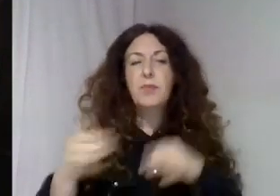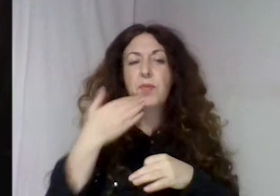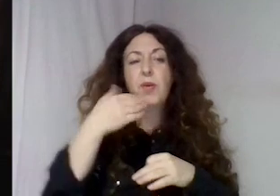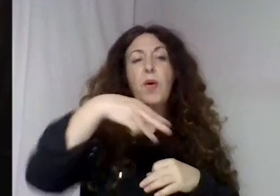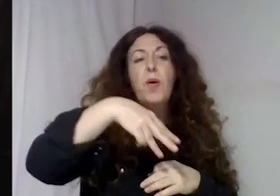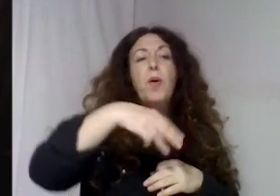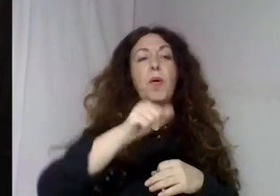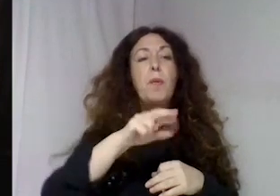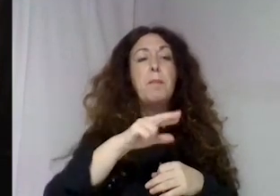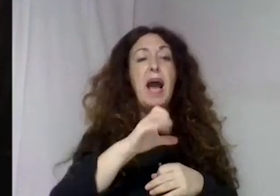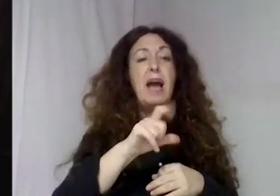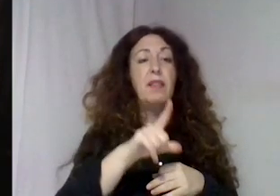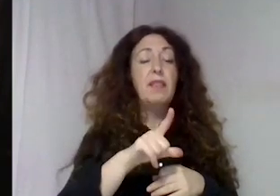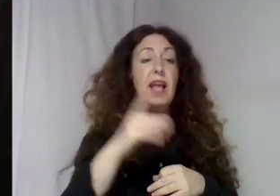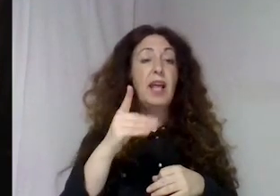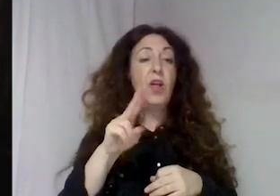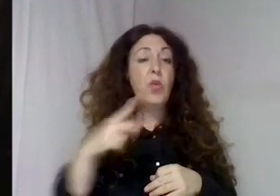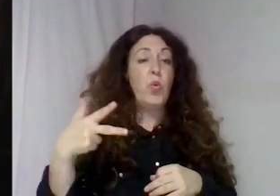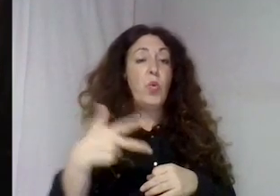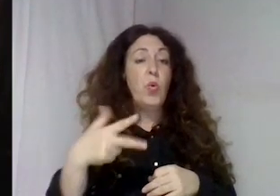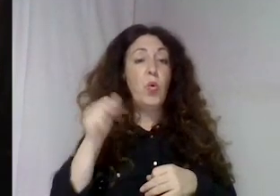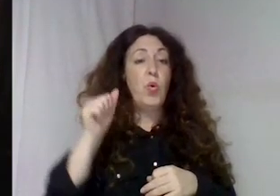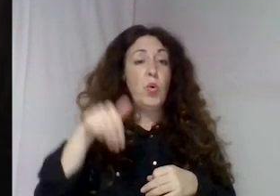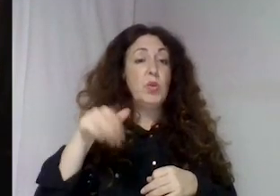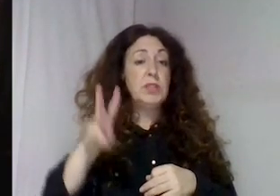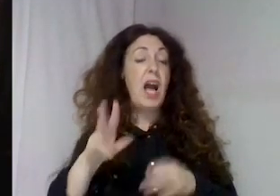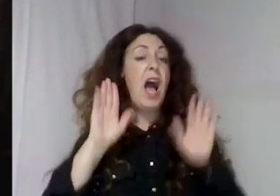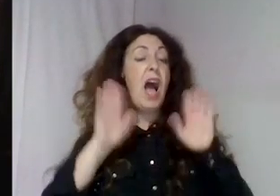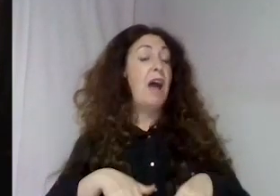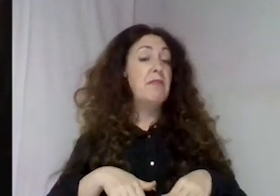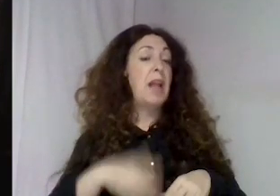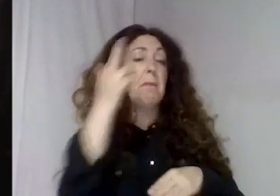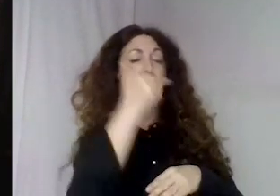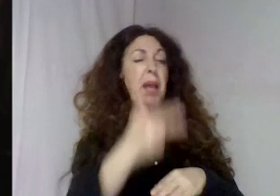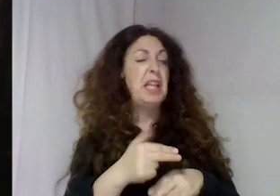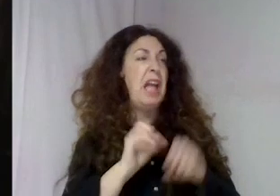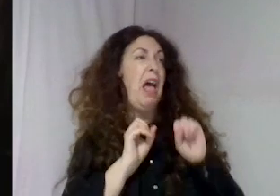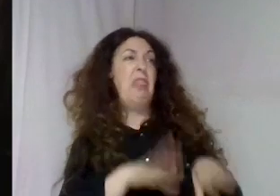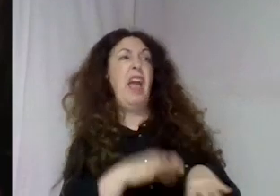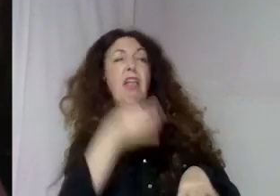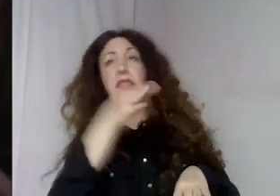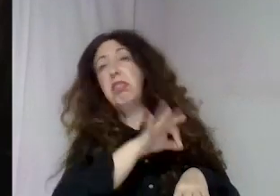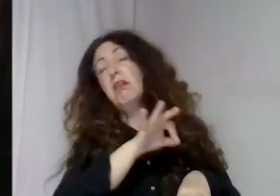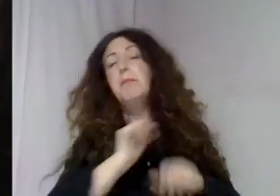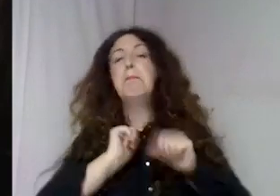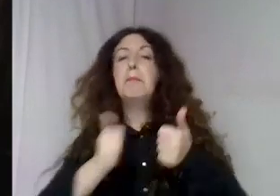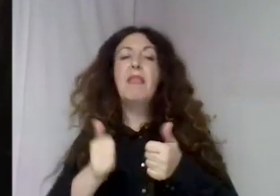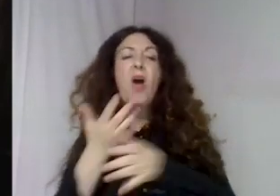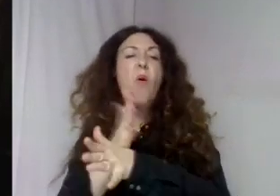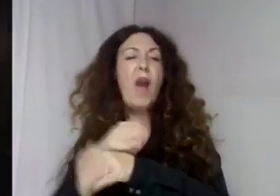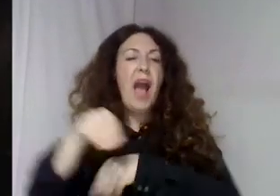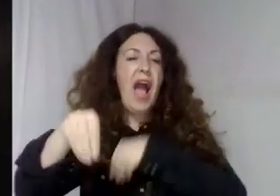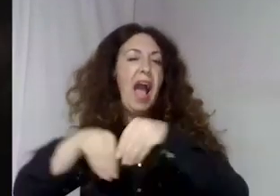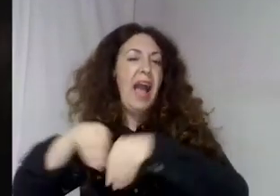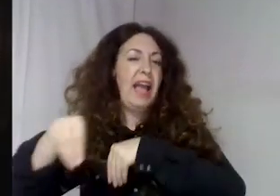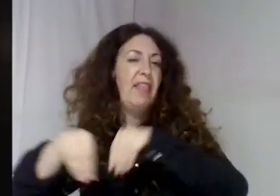bueno, la verdad, quiero decir, hoy en día está puesta ante el juicio no por la posmodernidad, sino que, bueno, cuando vas a un juicio hay testigos, porque hay versiones, cada